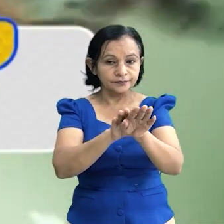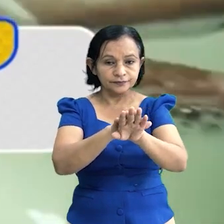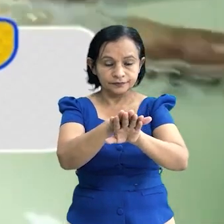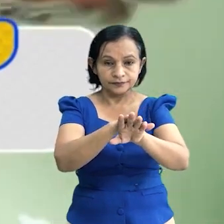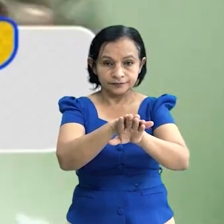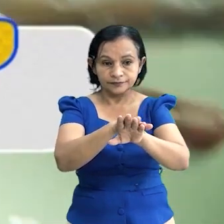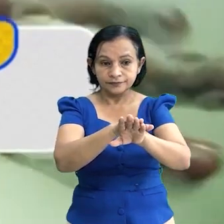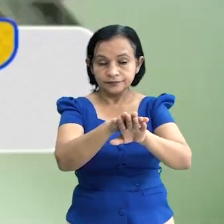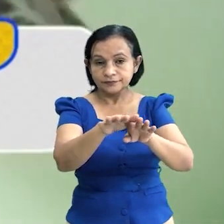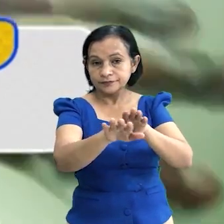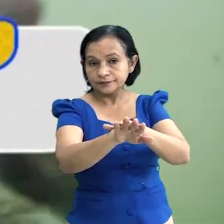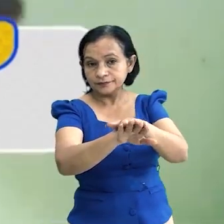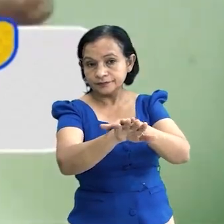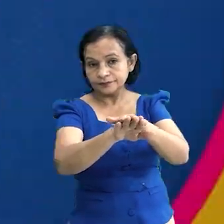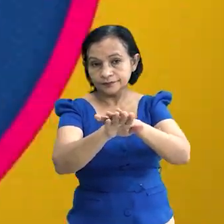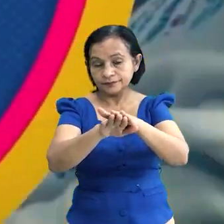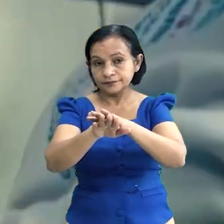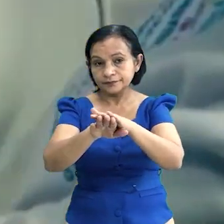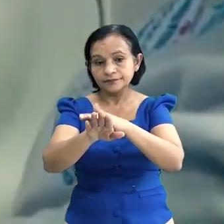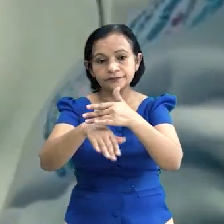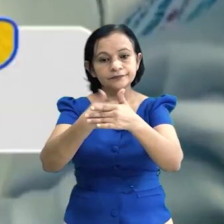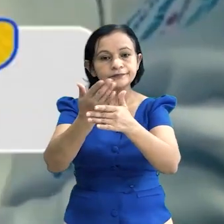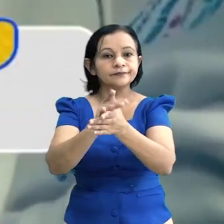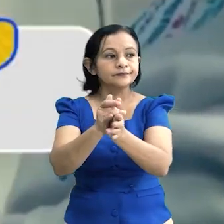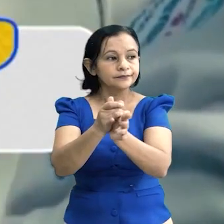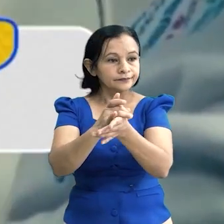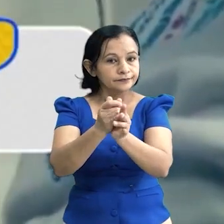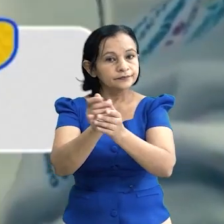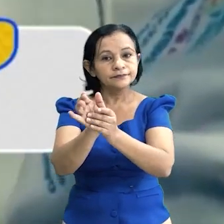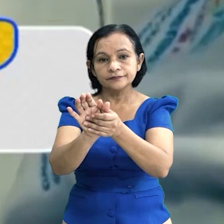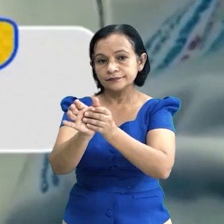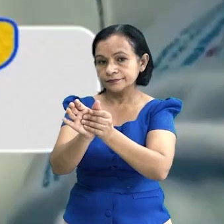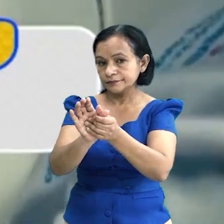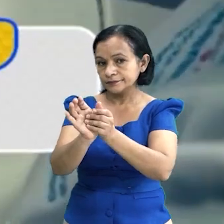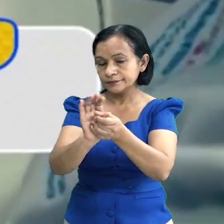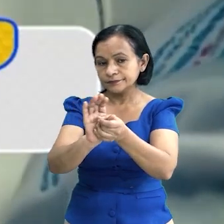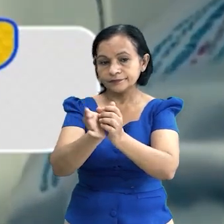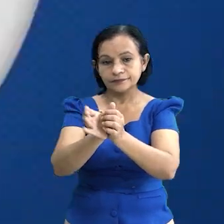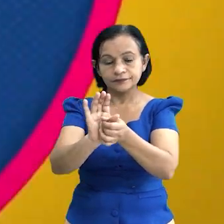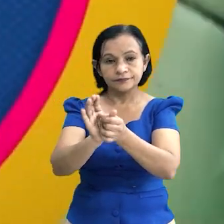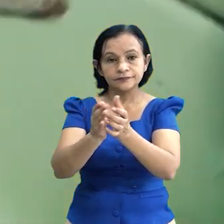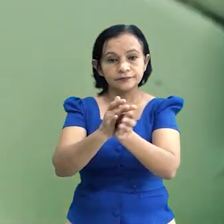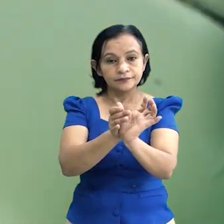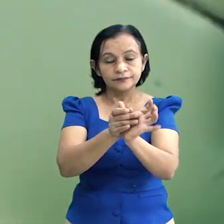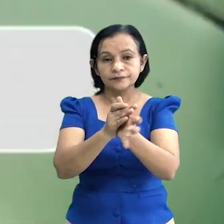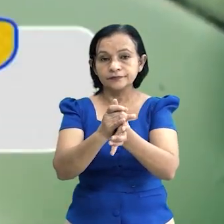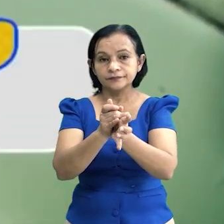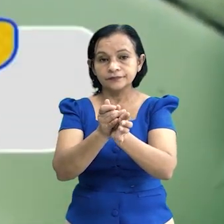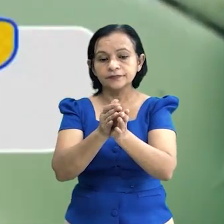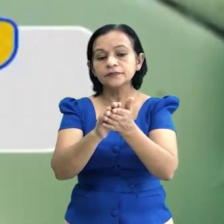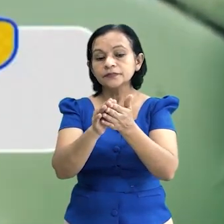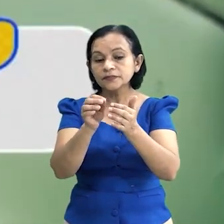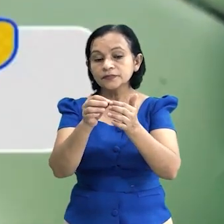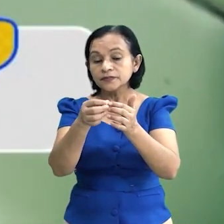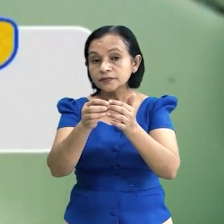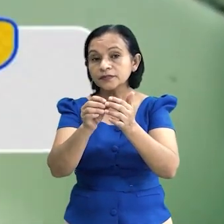de la otra y luego intercambiar de mano. Rodear el pulgar con la mano y frotar con movimientos circulares. Frotarse la punta y